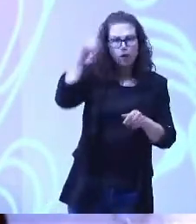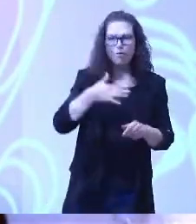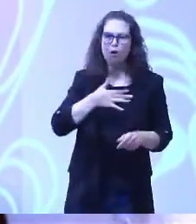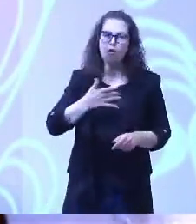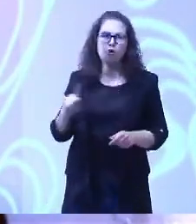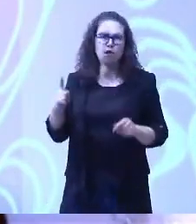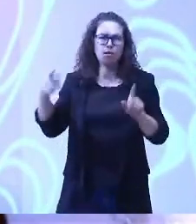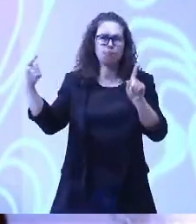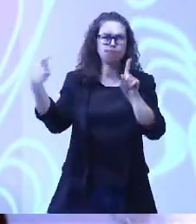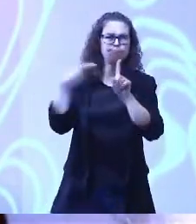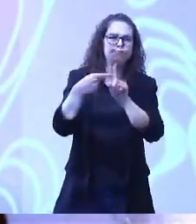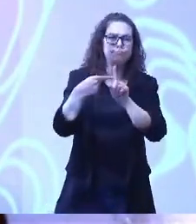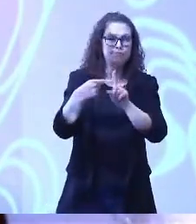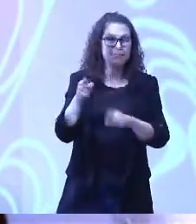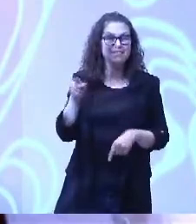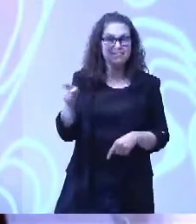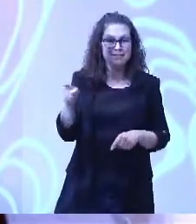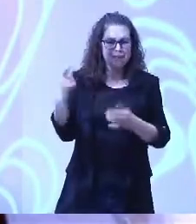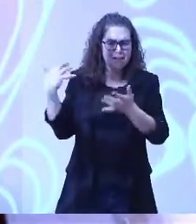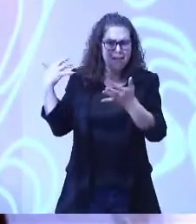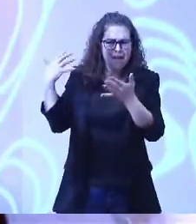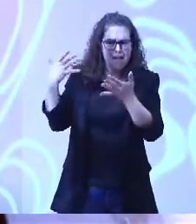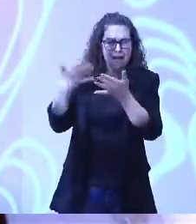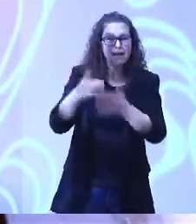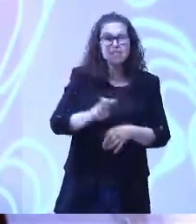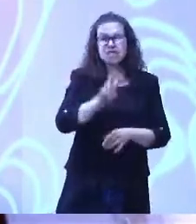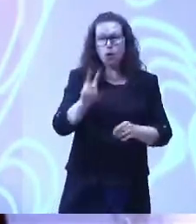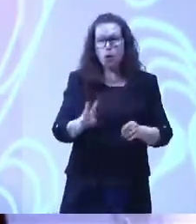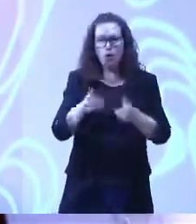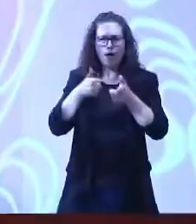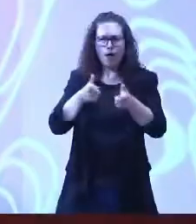construido durante estas últimas décadas, después de la Segunda Guerra Mundial.